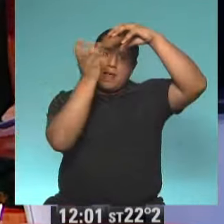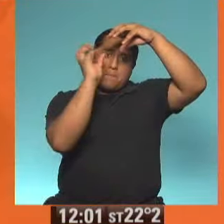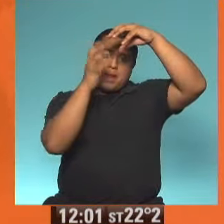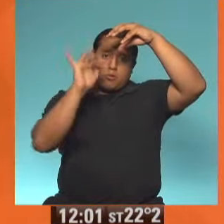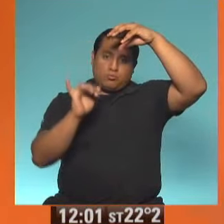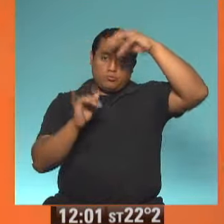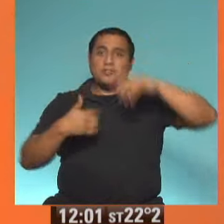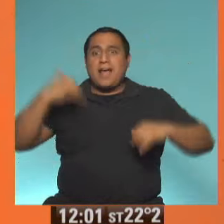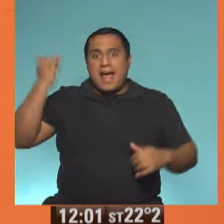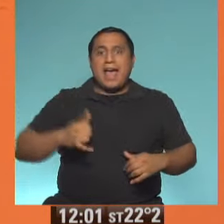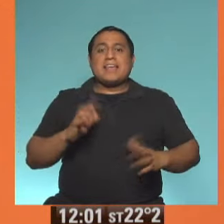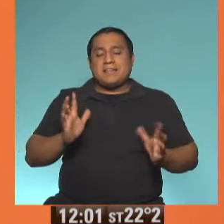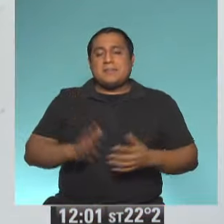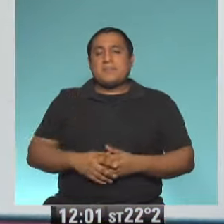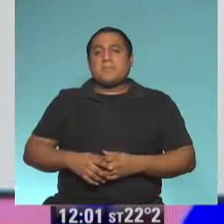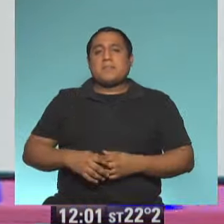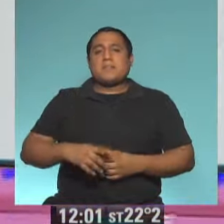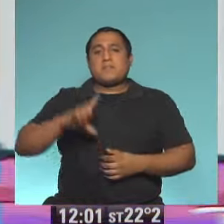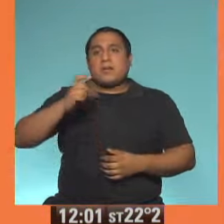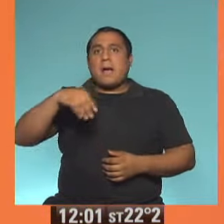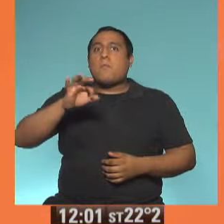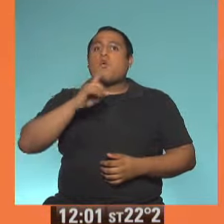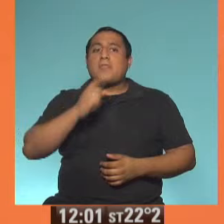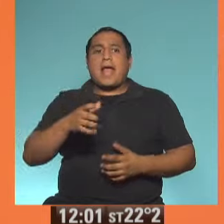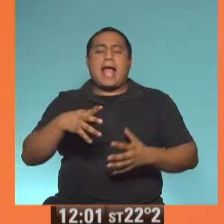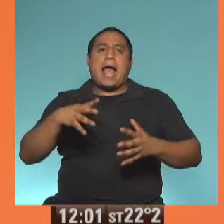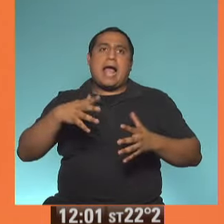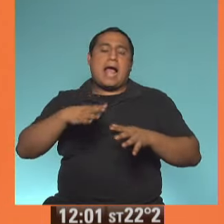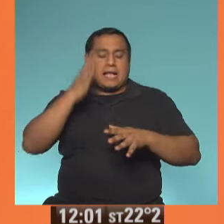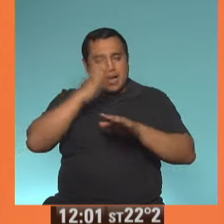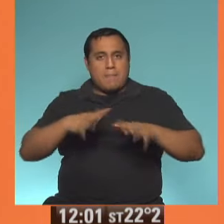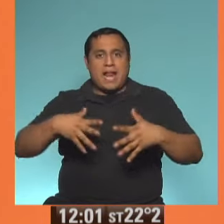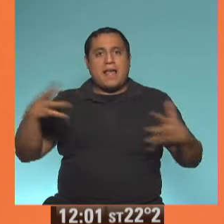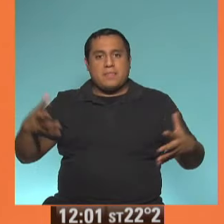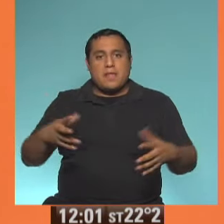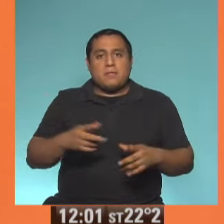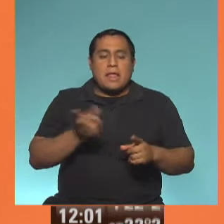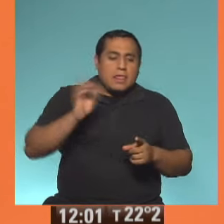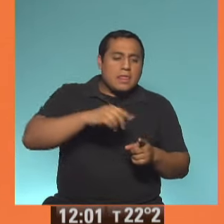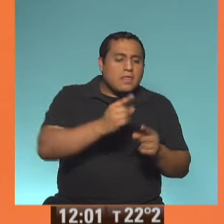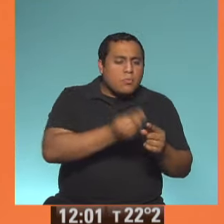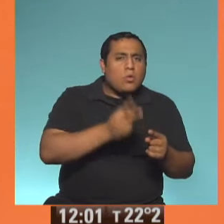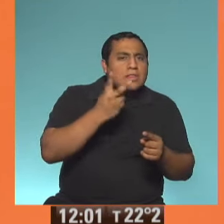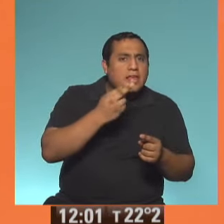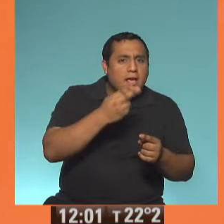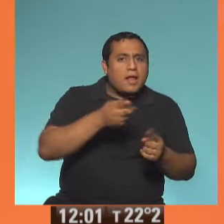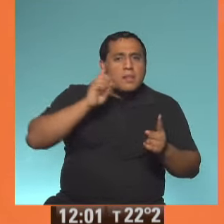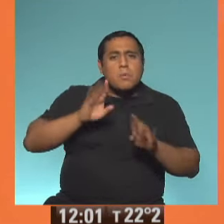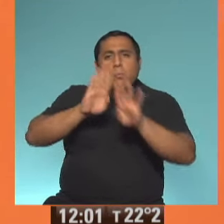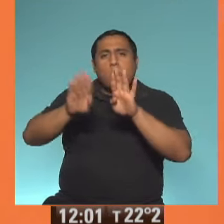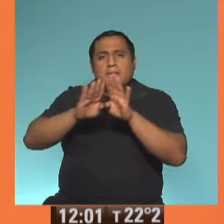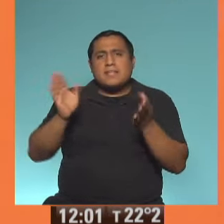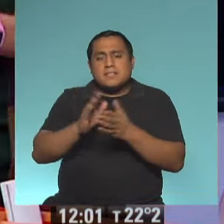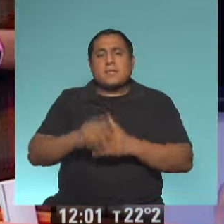tengo yo también. Y yo tengo camota. Una cama muy grande y se agrega una tijera muy grande y una puerta